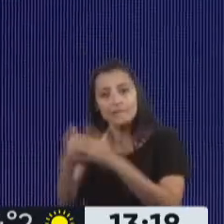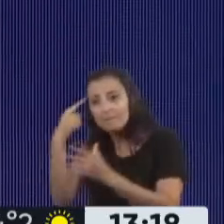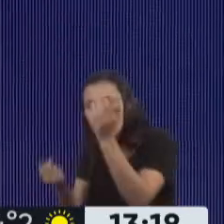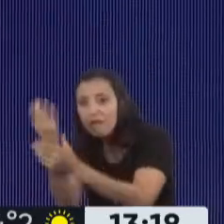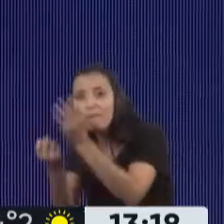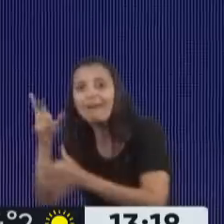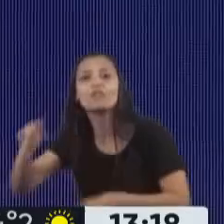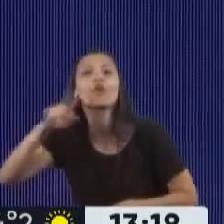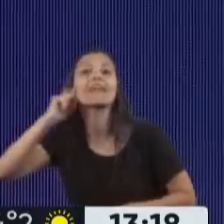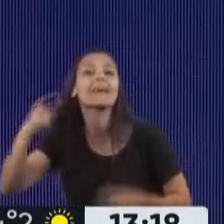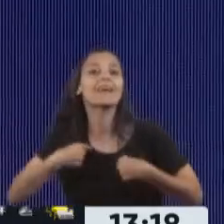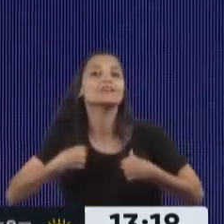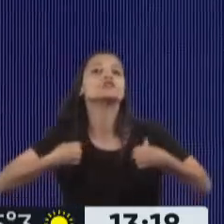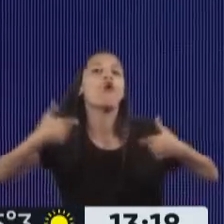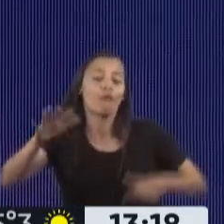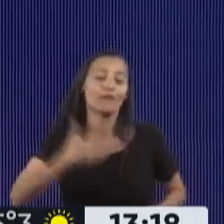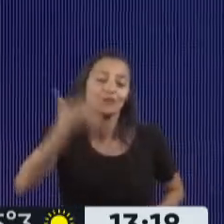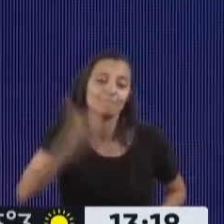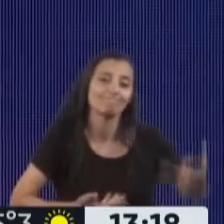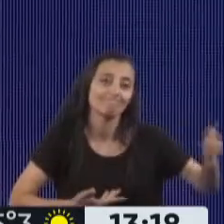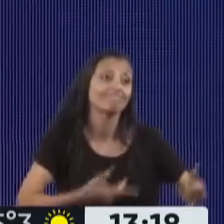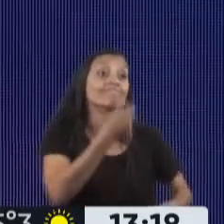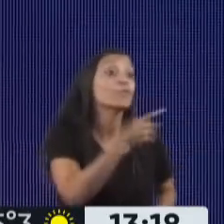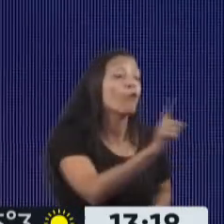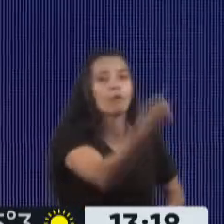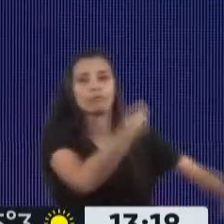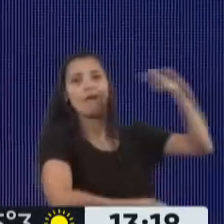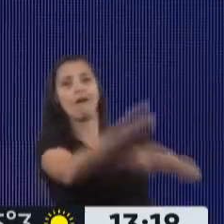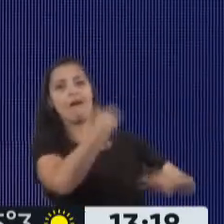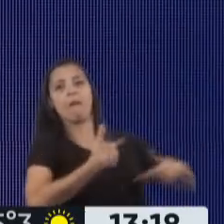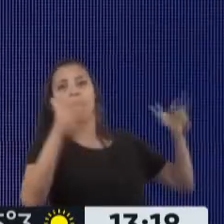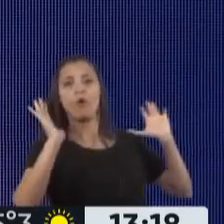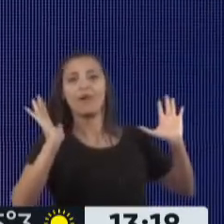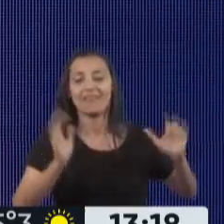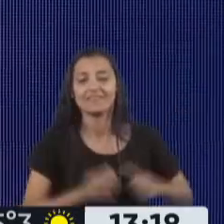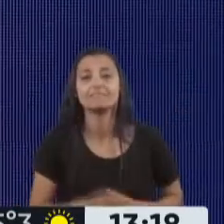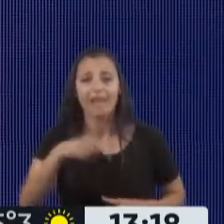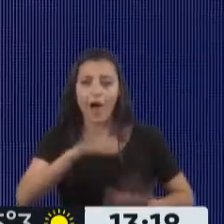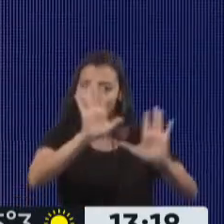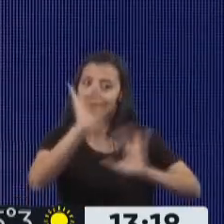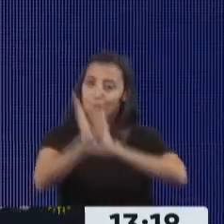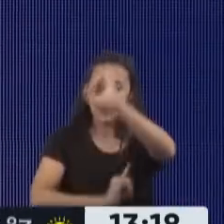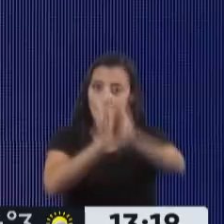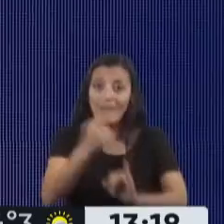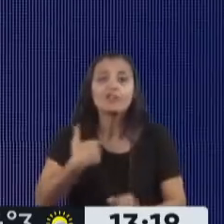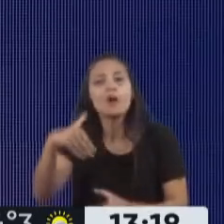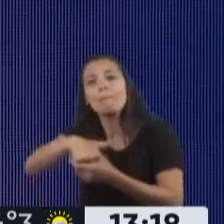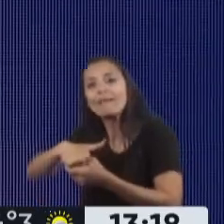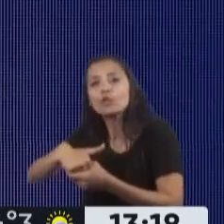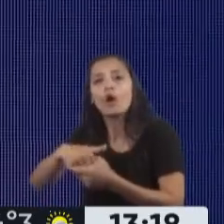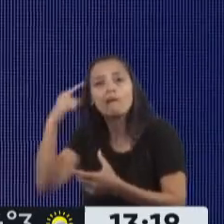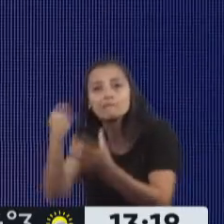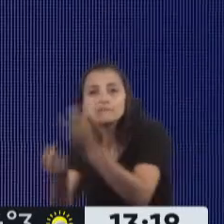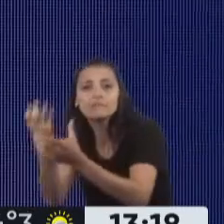están todos los dedos marcados, van a ver todos los dedos sucios, lo tengo todo. Así es que ahora les voy a contar en qué cosas me metí,